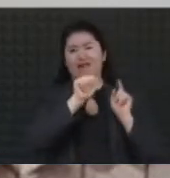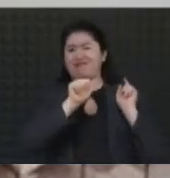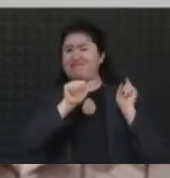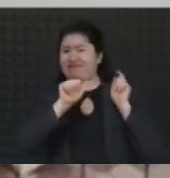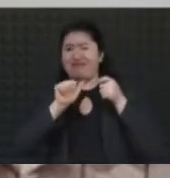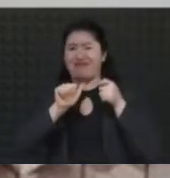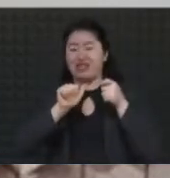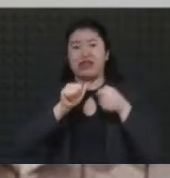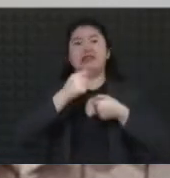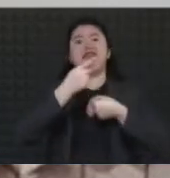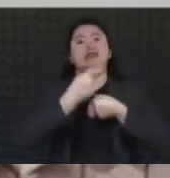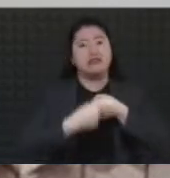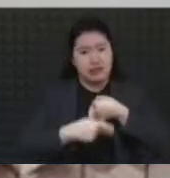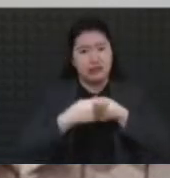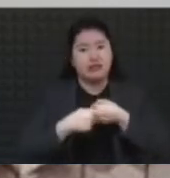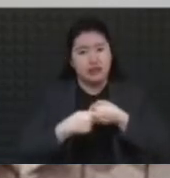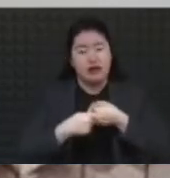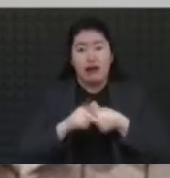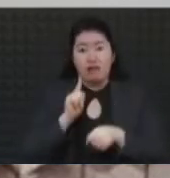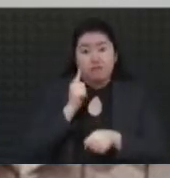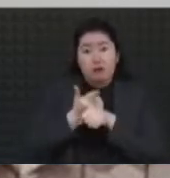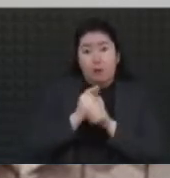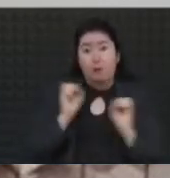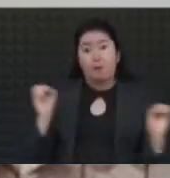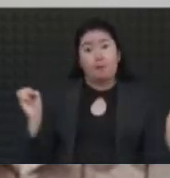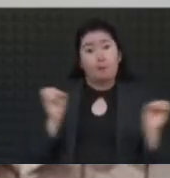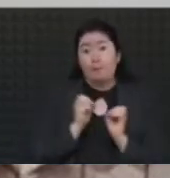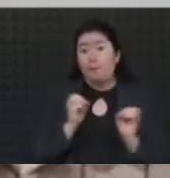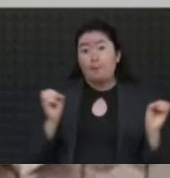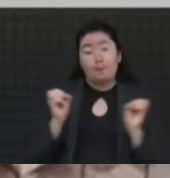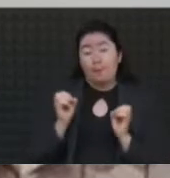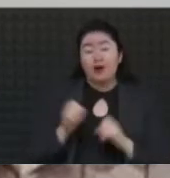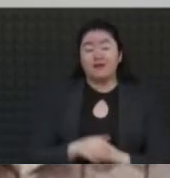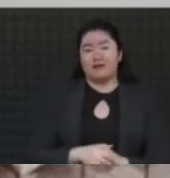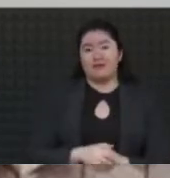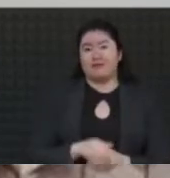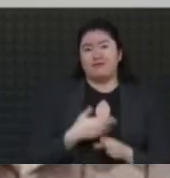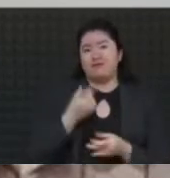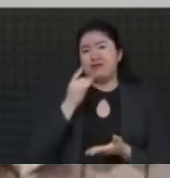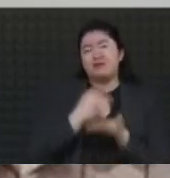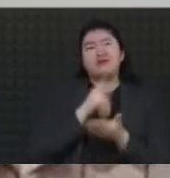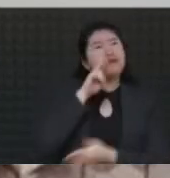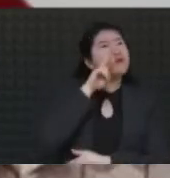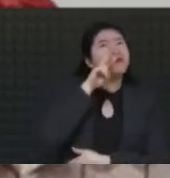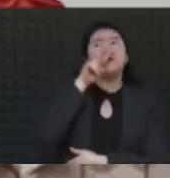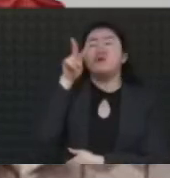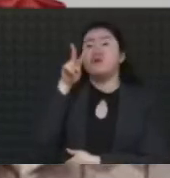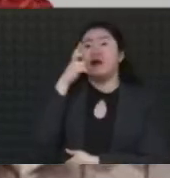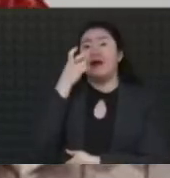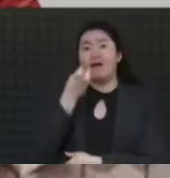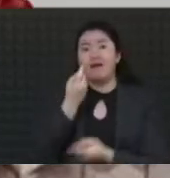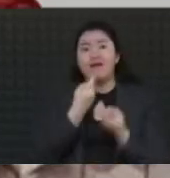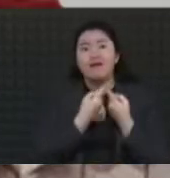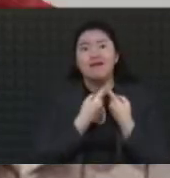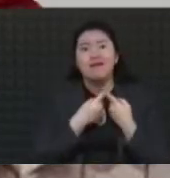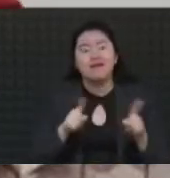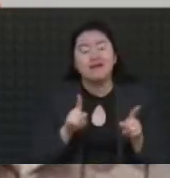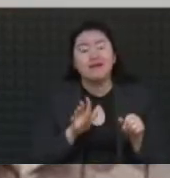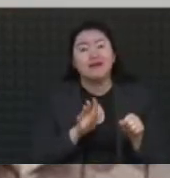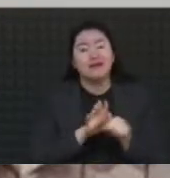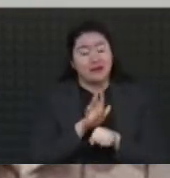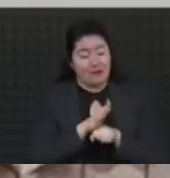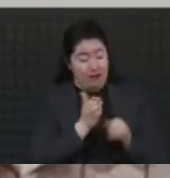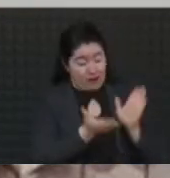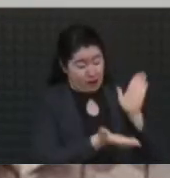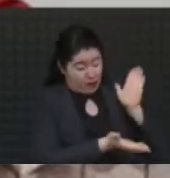Entonces, esa es la referencia, o esto es lo que tenemos, ¿no? Primero, que cumple contra lo que marca el reglamento de construcciones